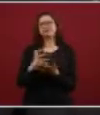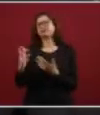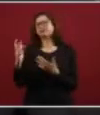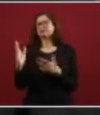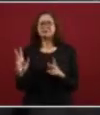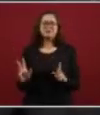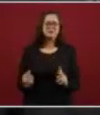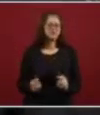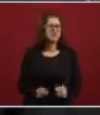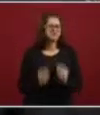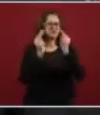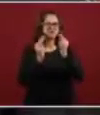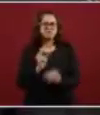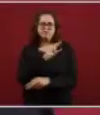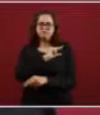negocios,